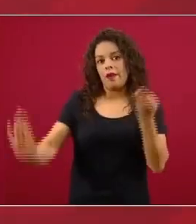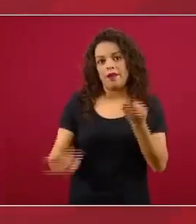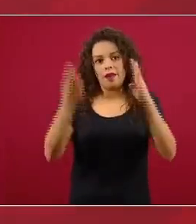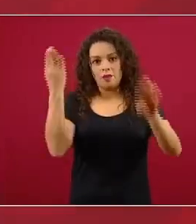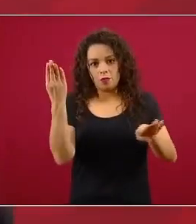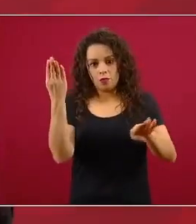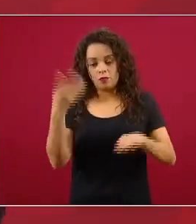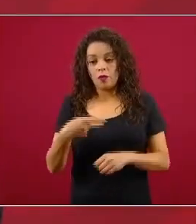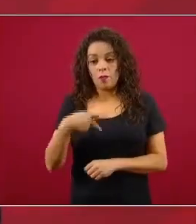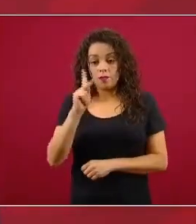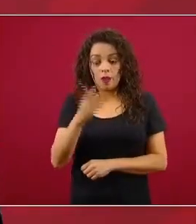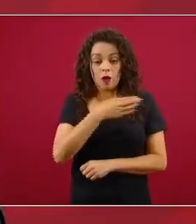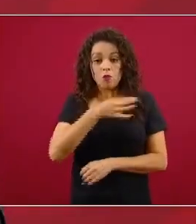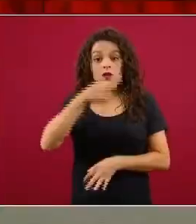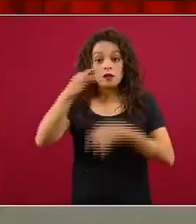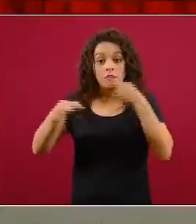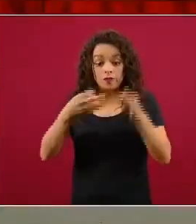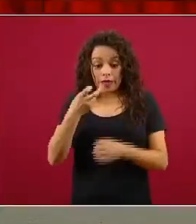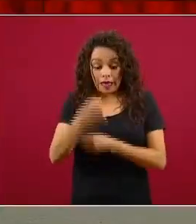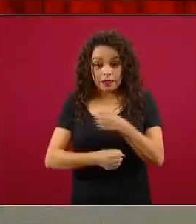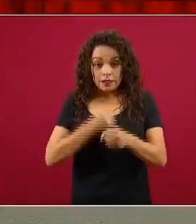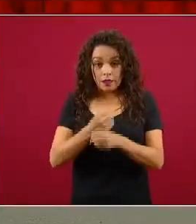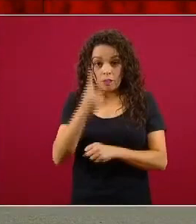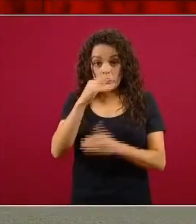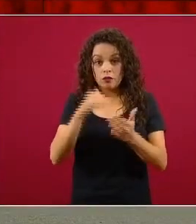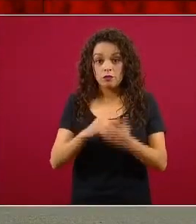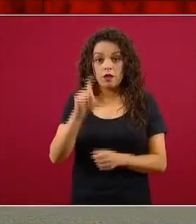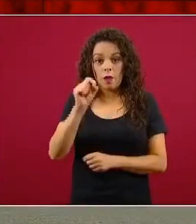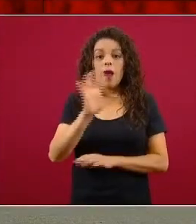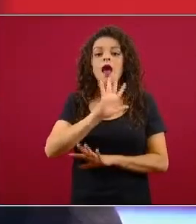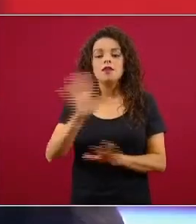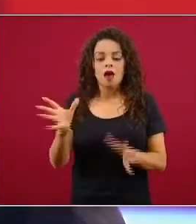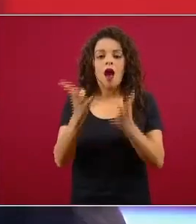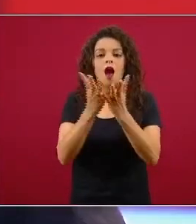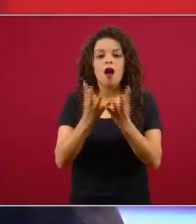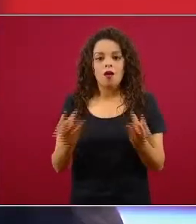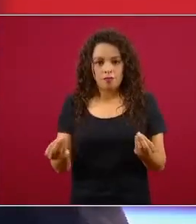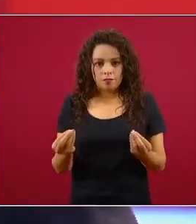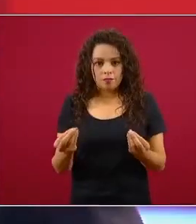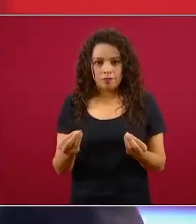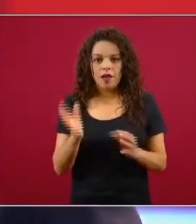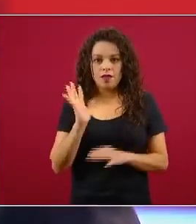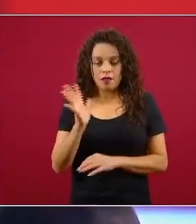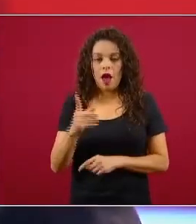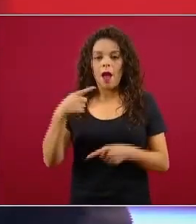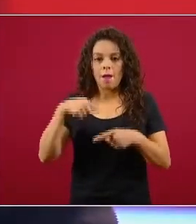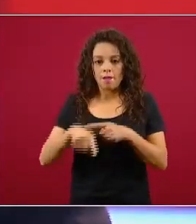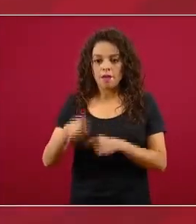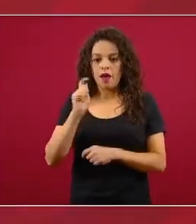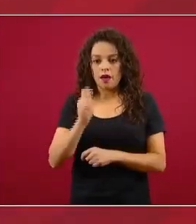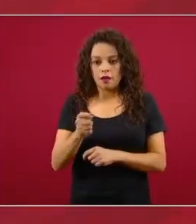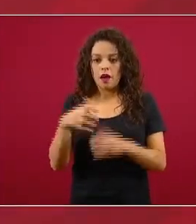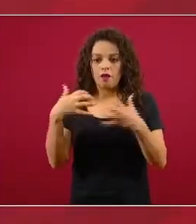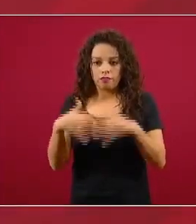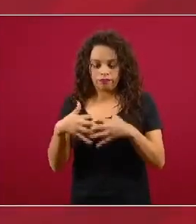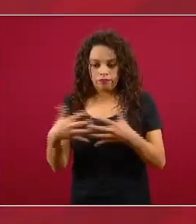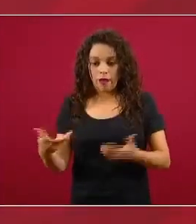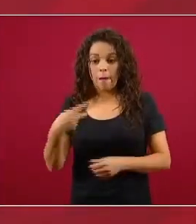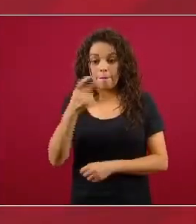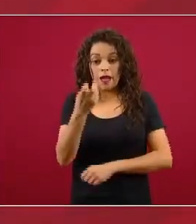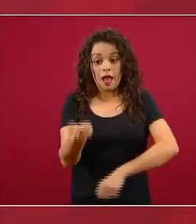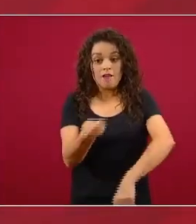es que en 2020 esto ha sido regularizado. La otra noticia tranquilizadora es la vacuna no tiene un momento de